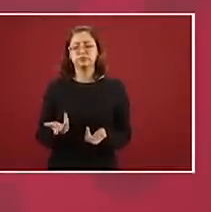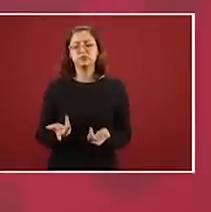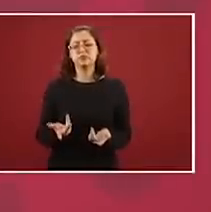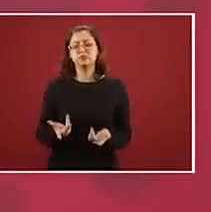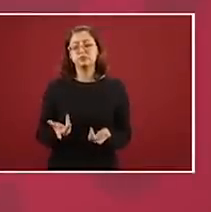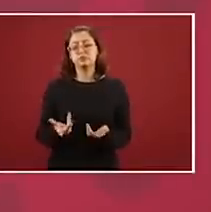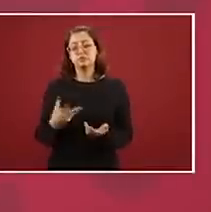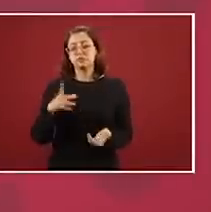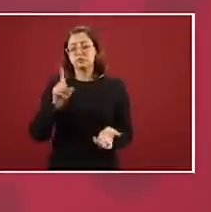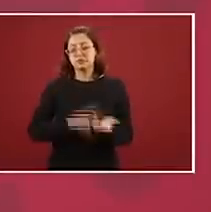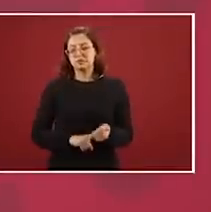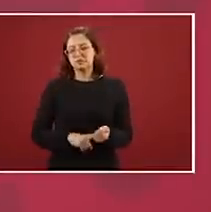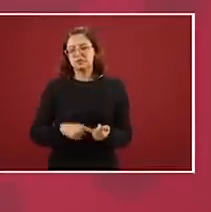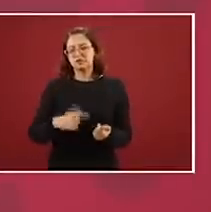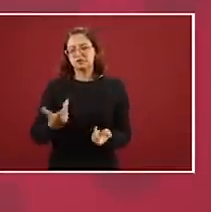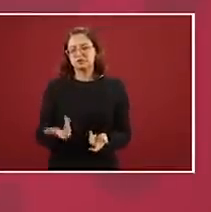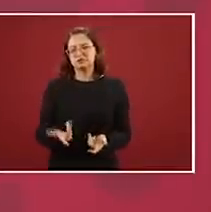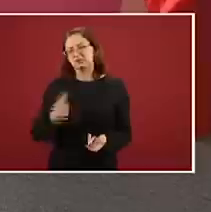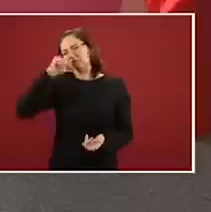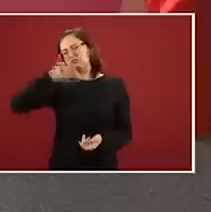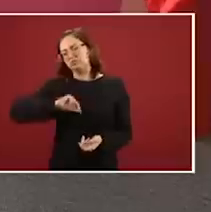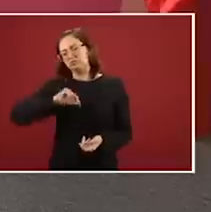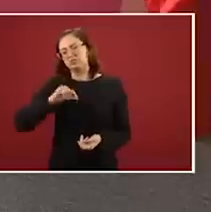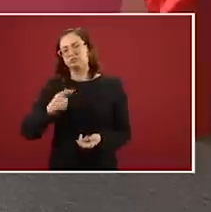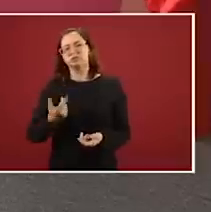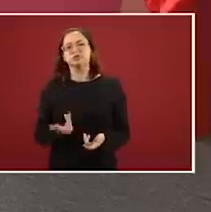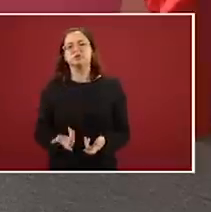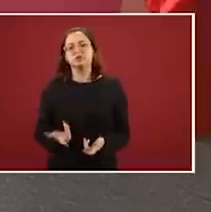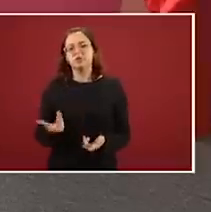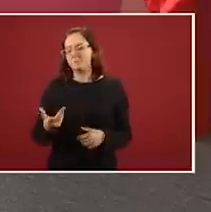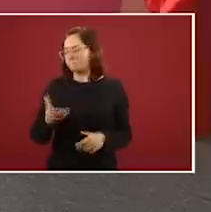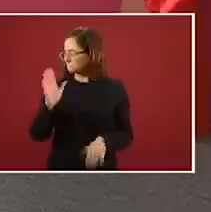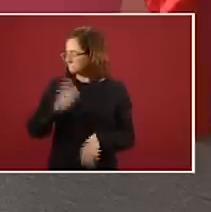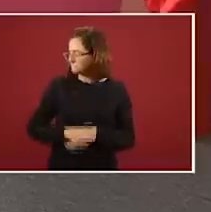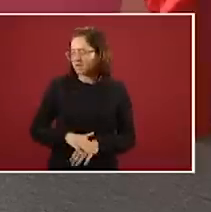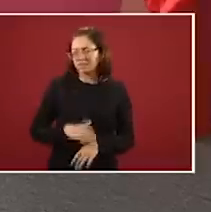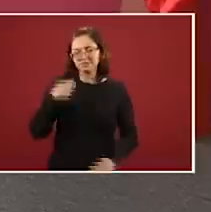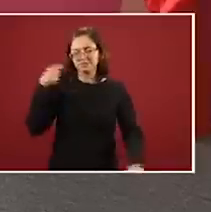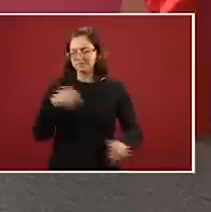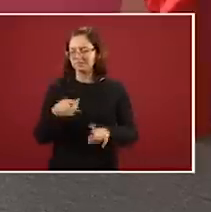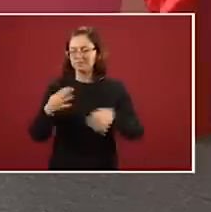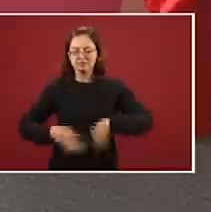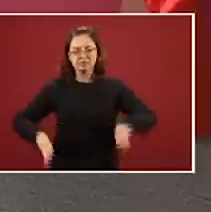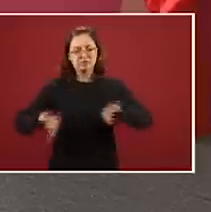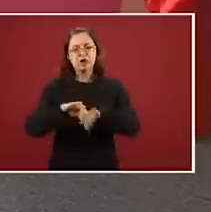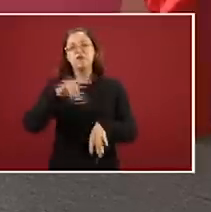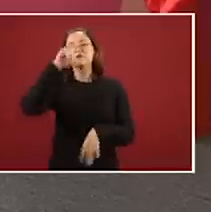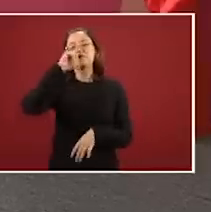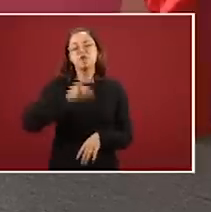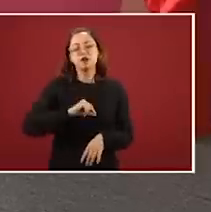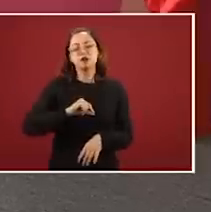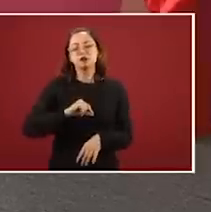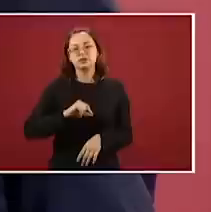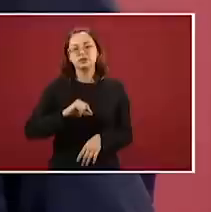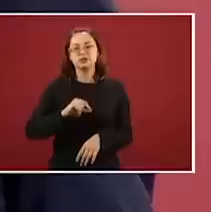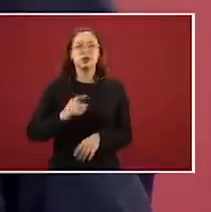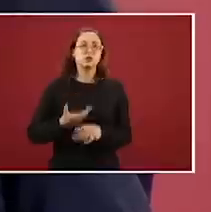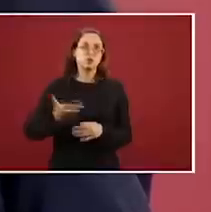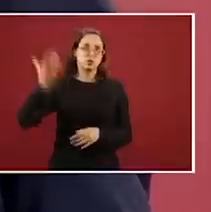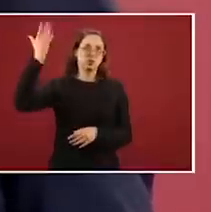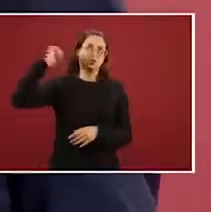fallas, yo creo que la principal falla del tratado